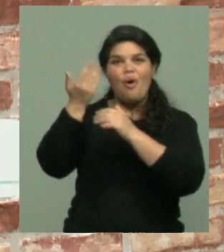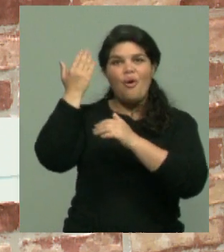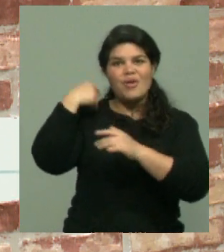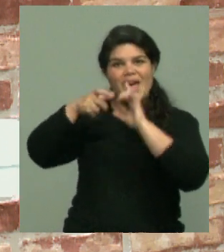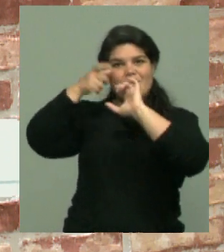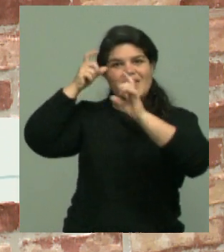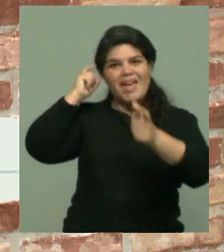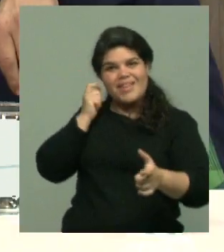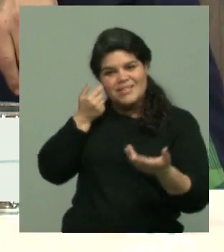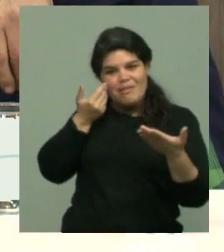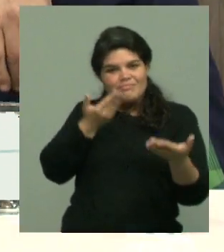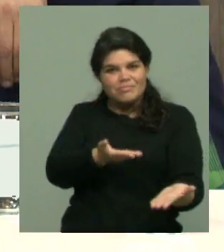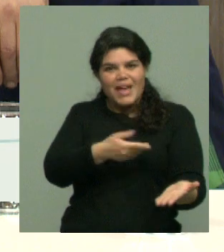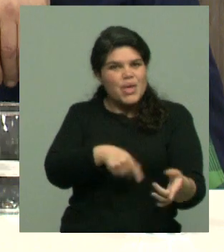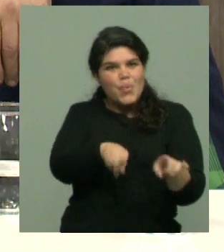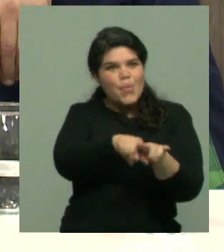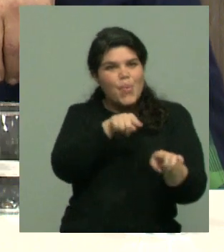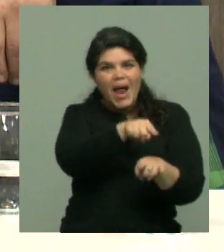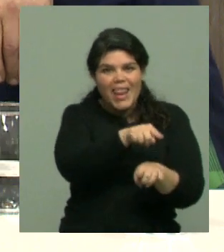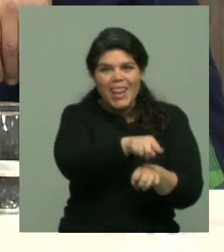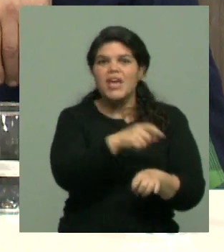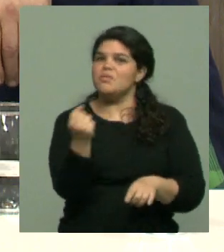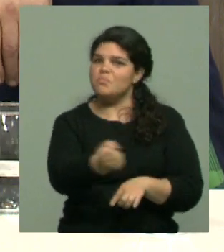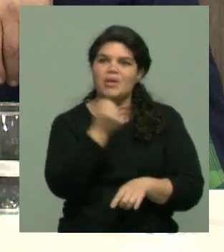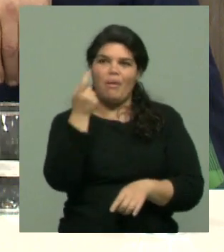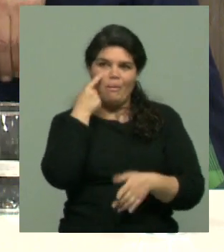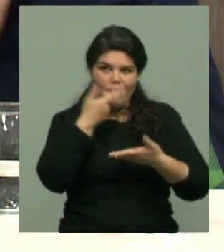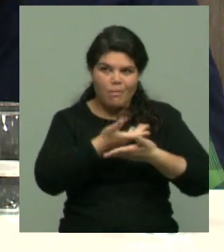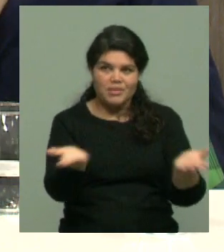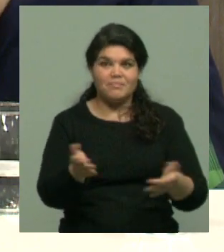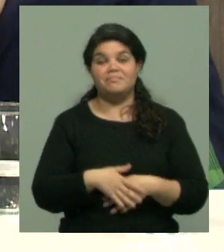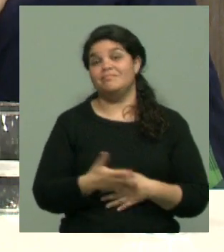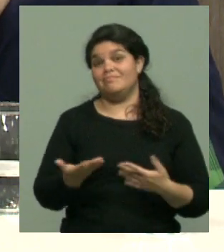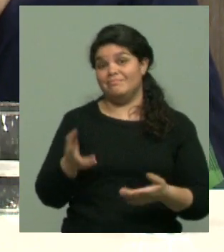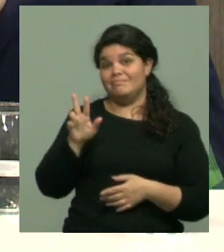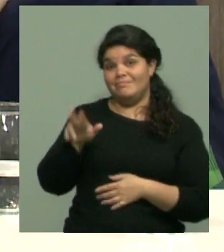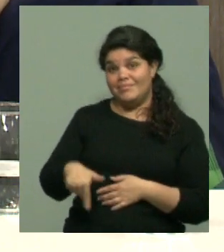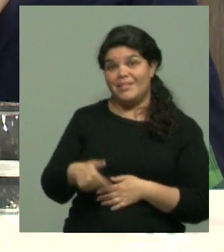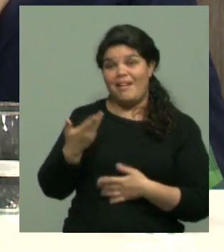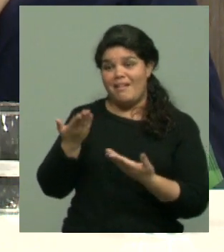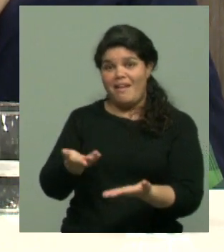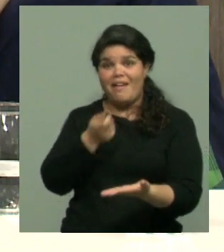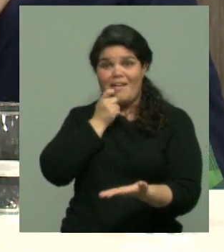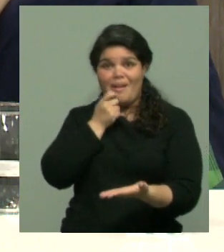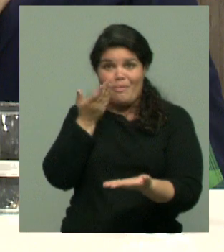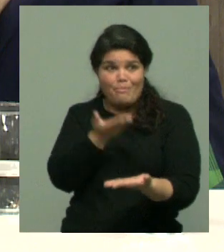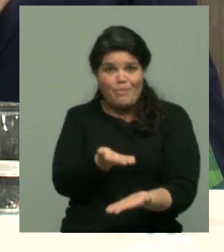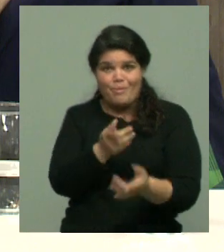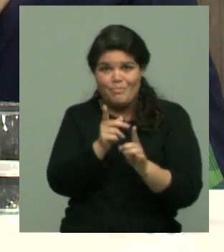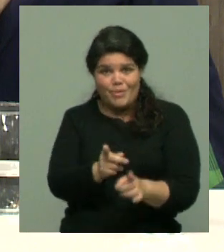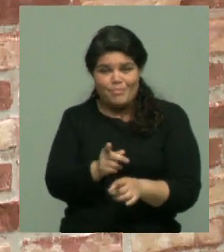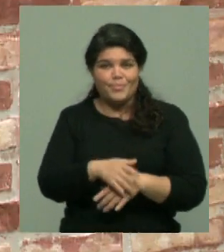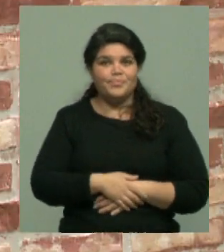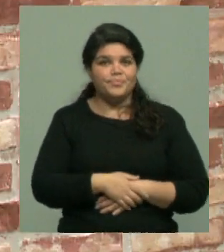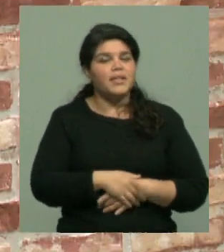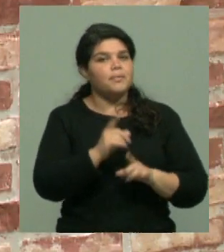de desarrollarse deportivamente es para todos. Sí, totalmente. ¿No? Acá tenemos un ejemplo muy claro al respecto. Sí, sí. Y la Universidad Nacional de Cuyo